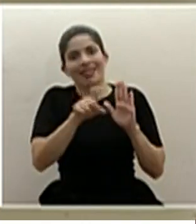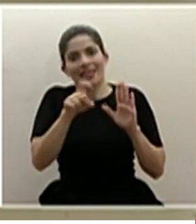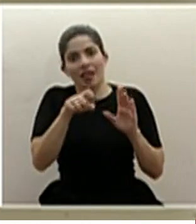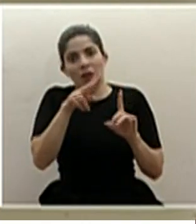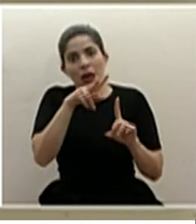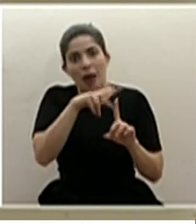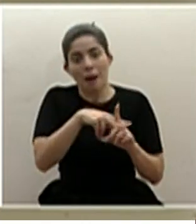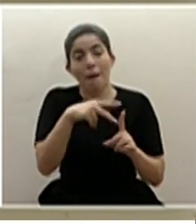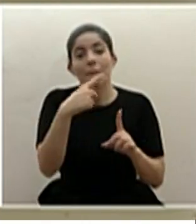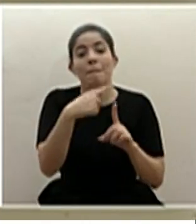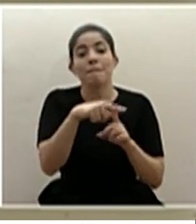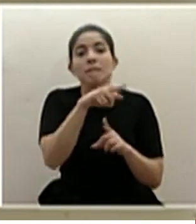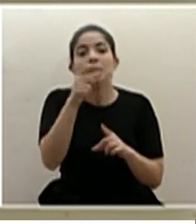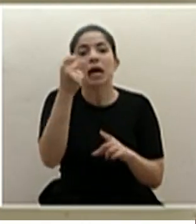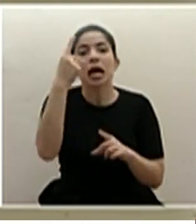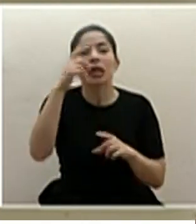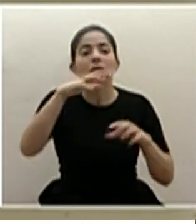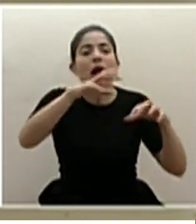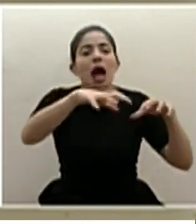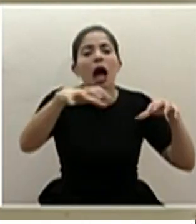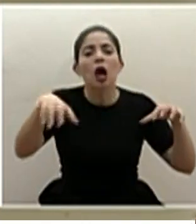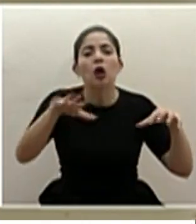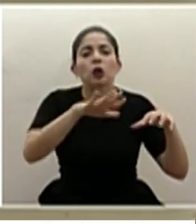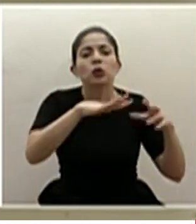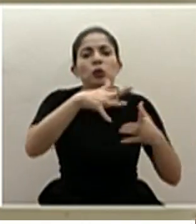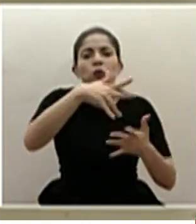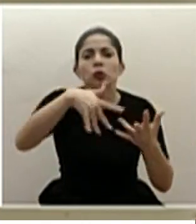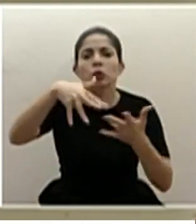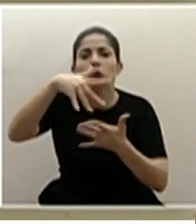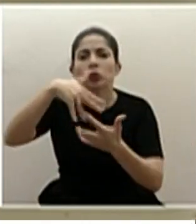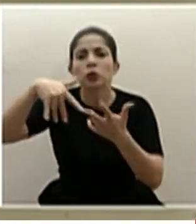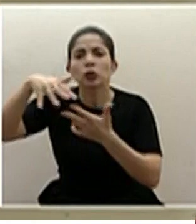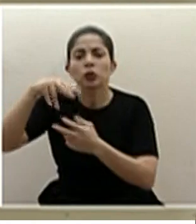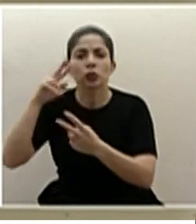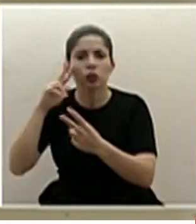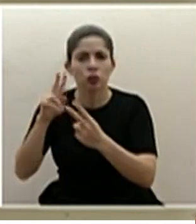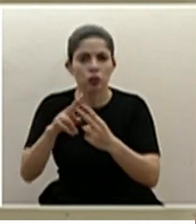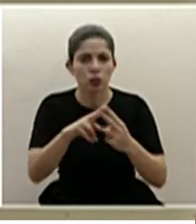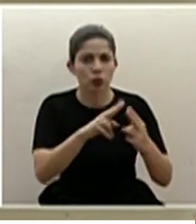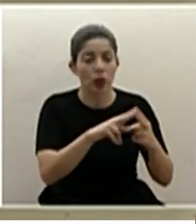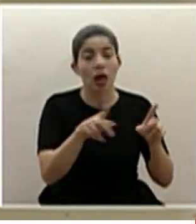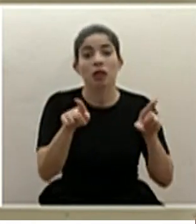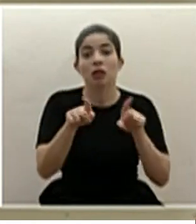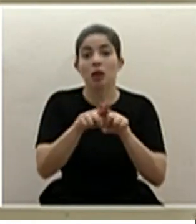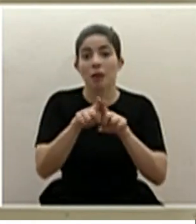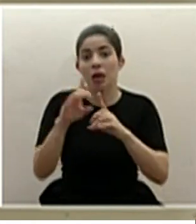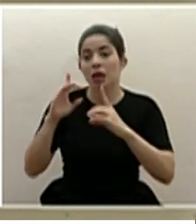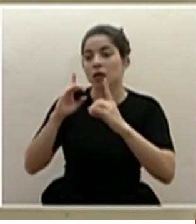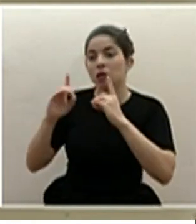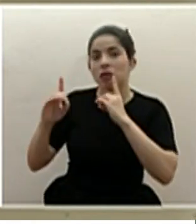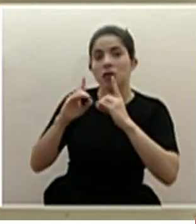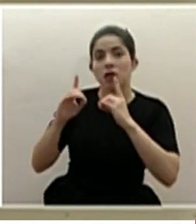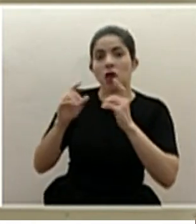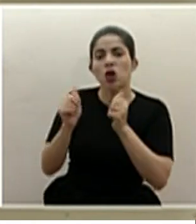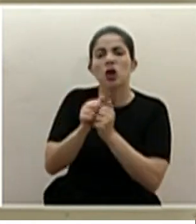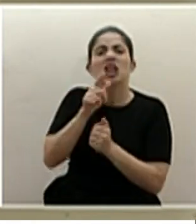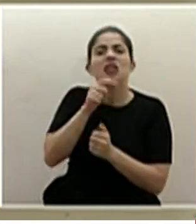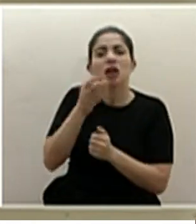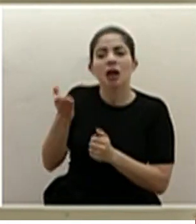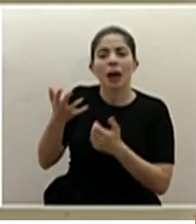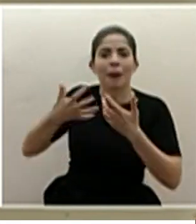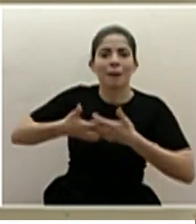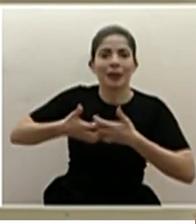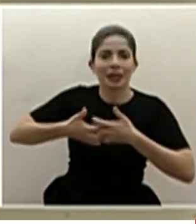dinámica que existe en el propio cantón. Y otra que es muy importante, que es el diálogo que tenemos con el sector